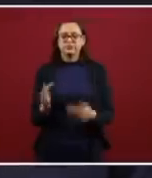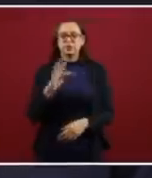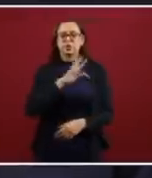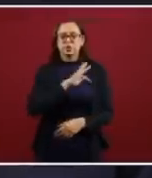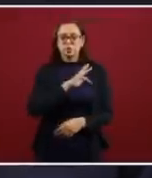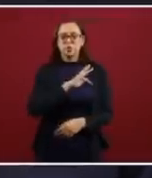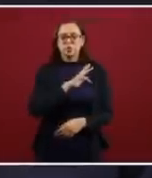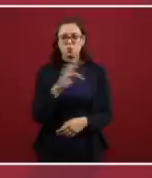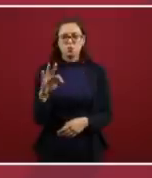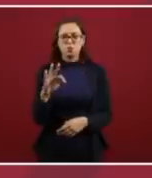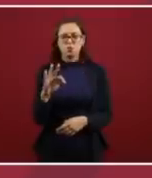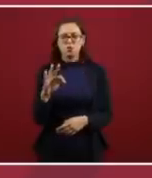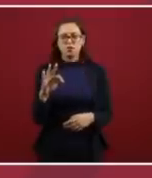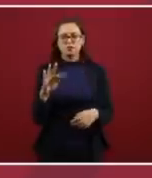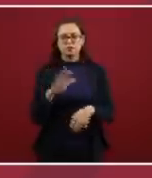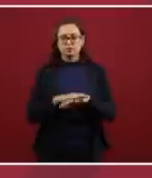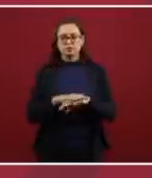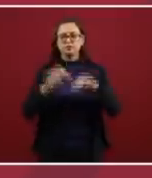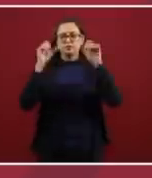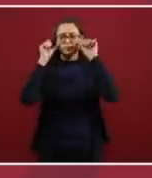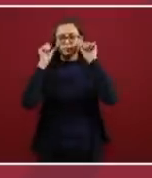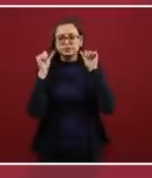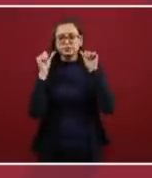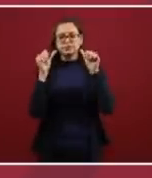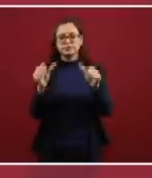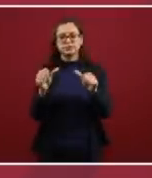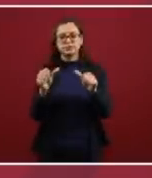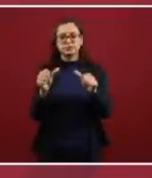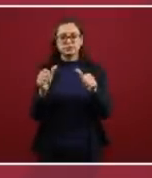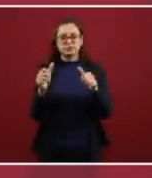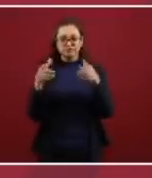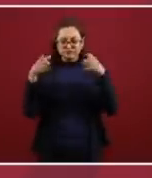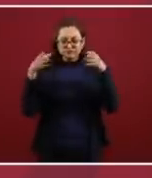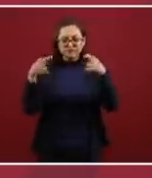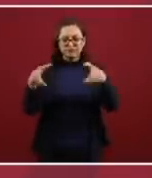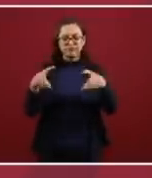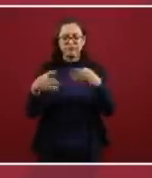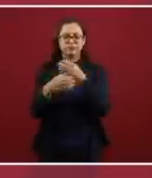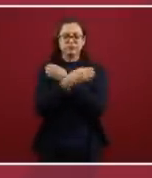podamos atender el problema de la educación